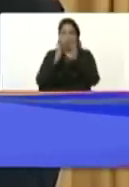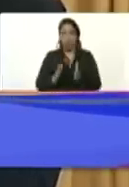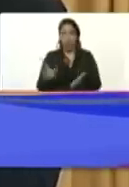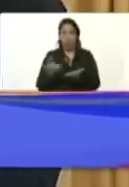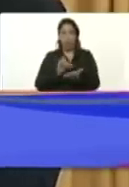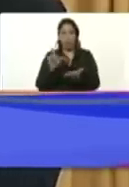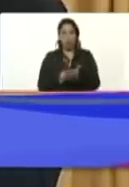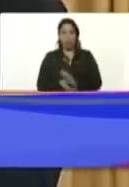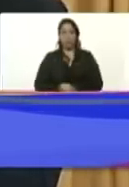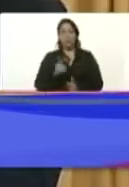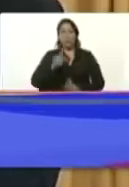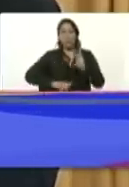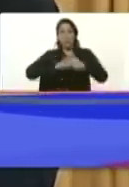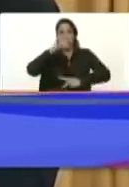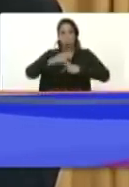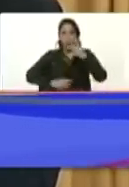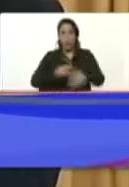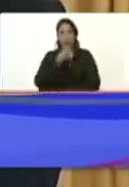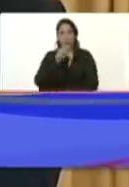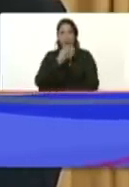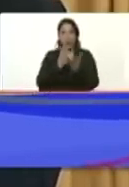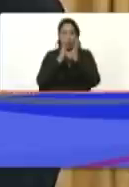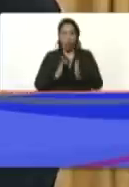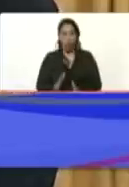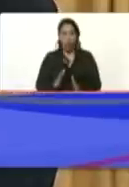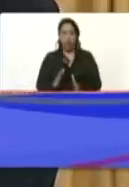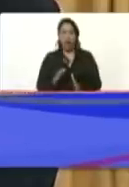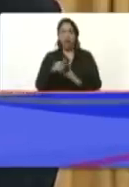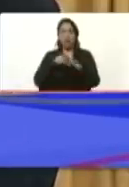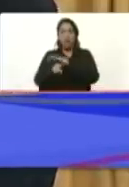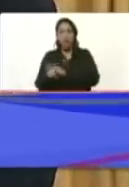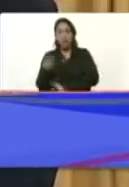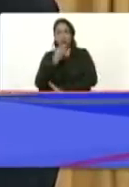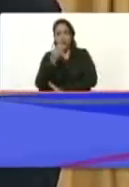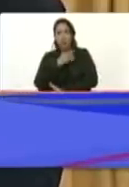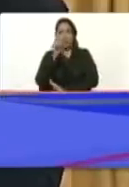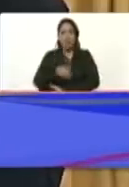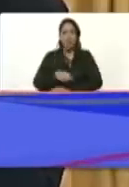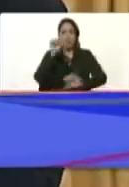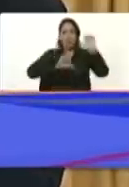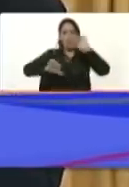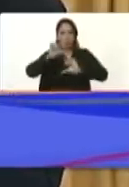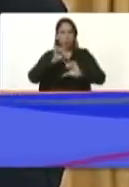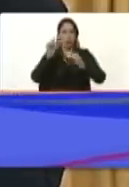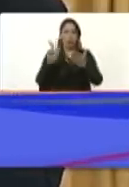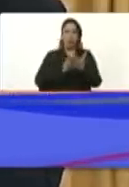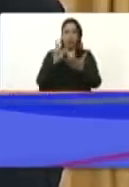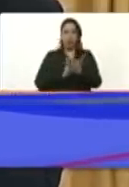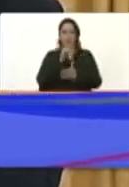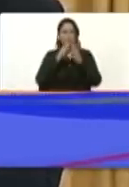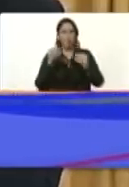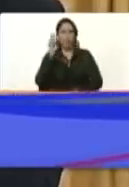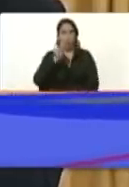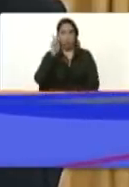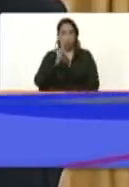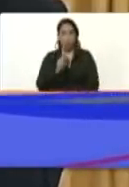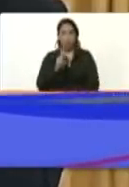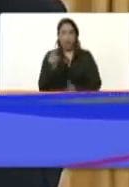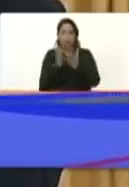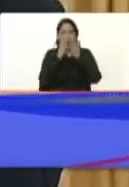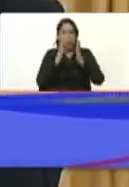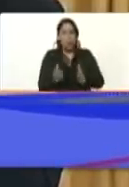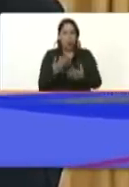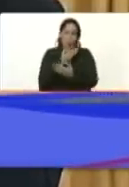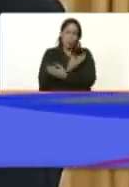liceo tiene programa de alimentación escolar con comedor tiene laboratorios tiene biblioteca y bueno toda su planta profesoral es decir una escuela